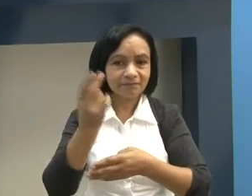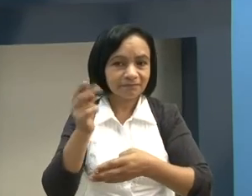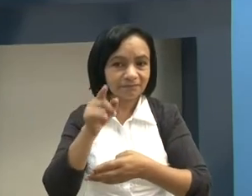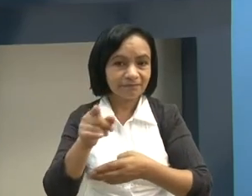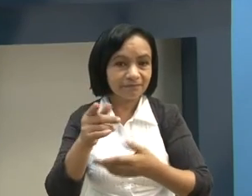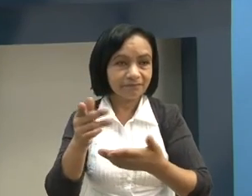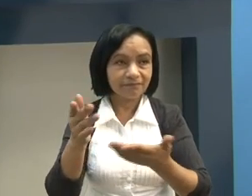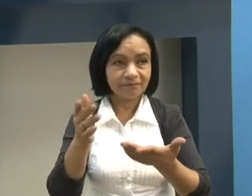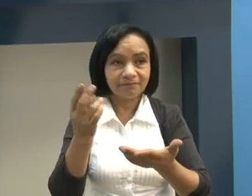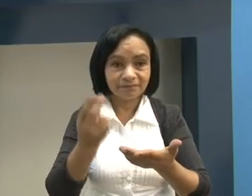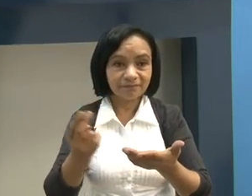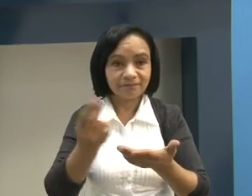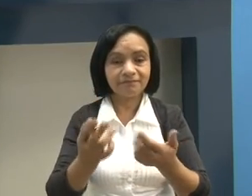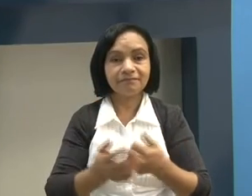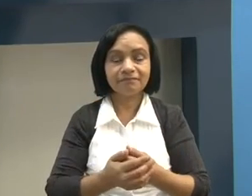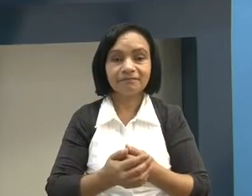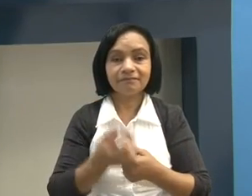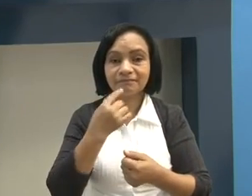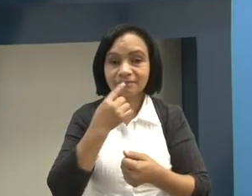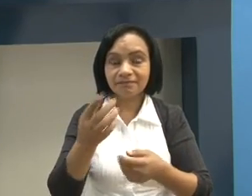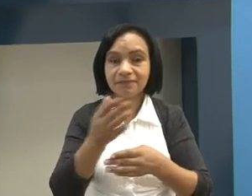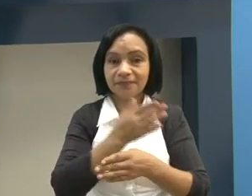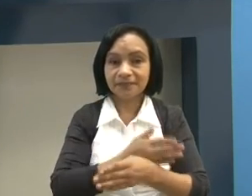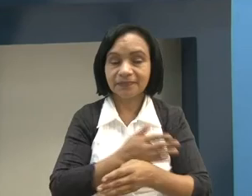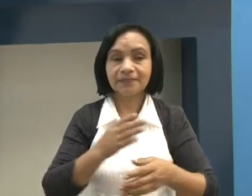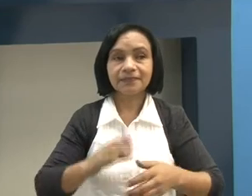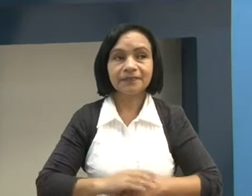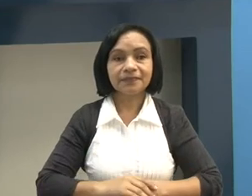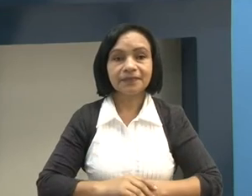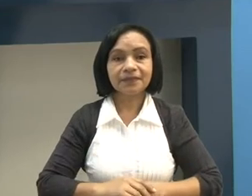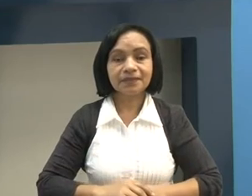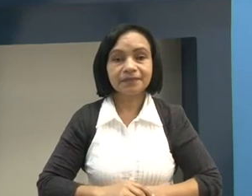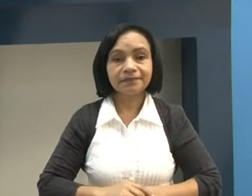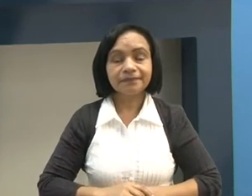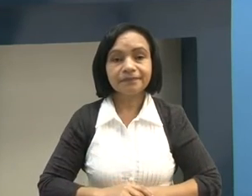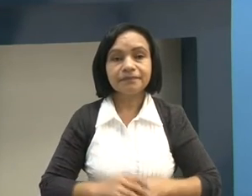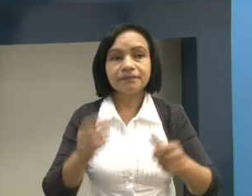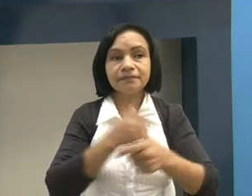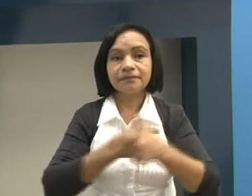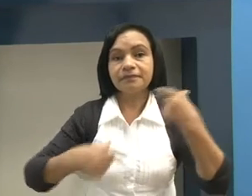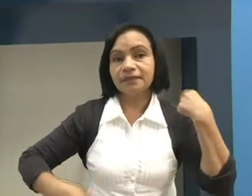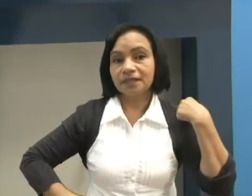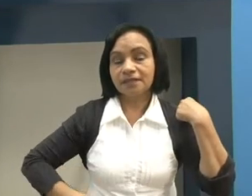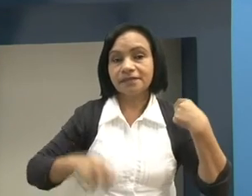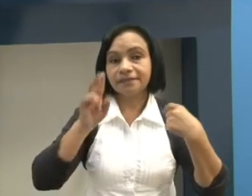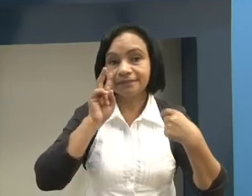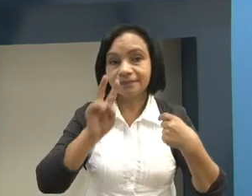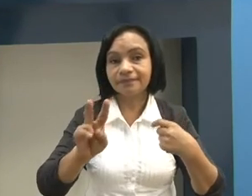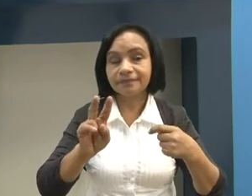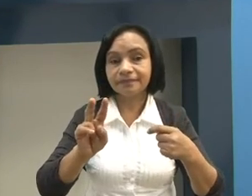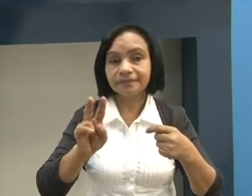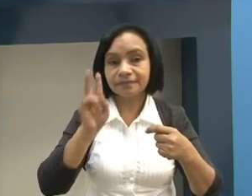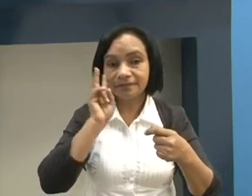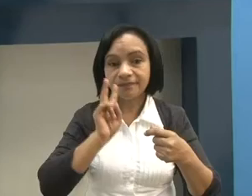le vayas a implementar. Pues yo te decía, cuando nuestro presidente, comandante Daniel, mira las cosas de